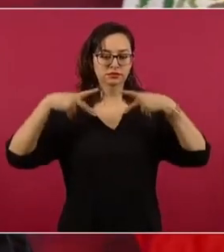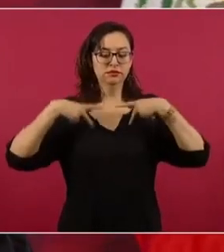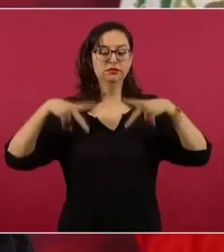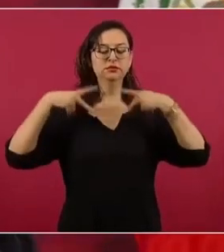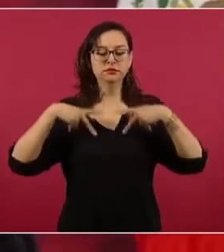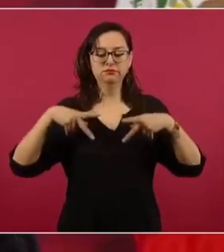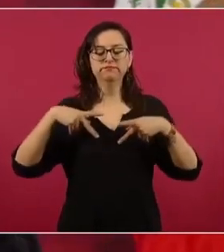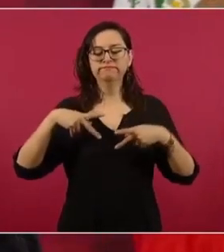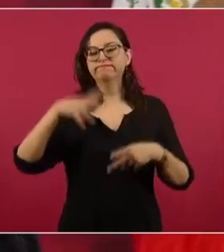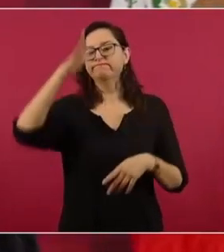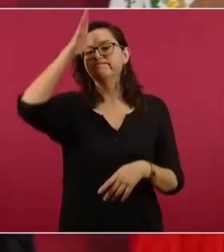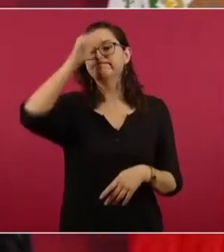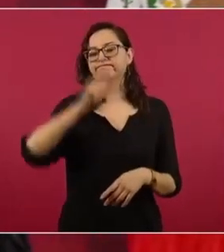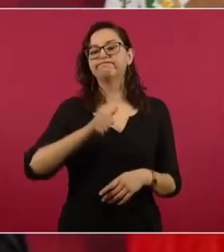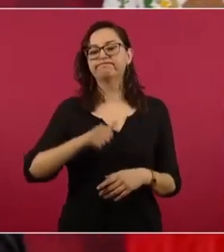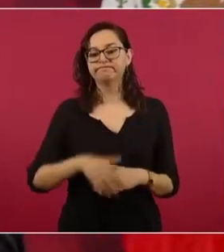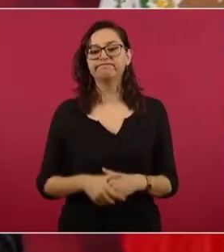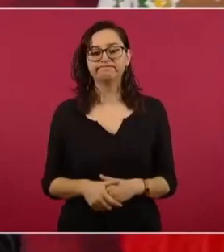sí está